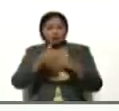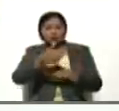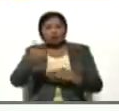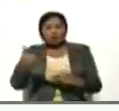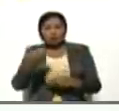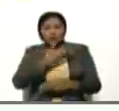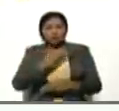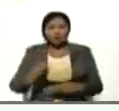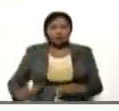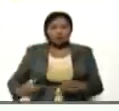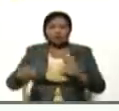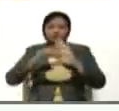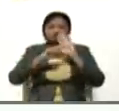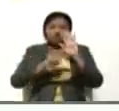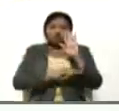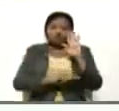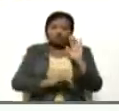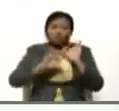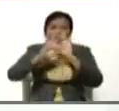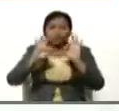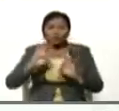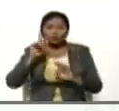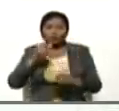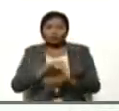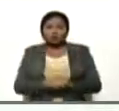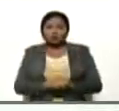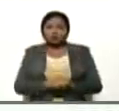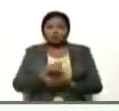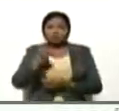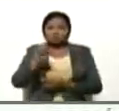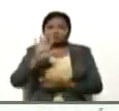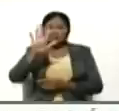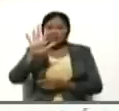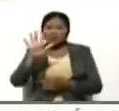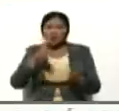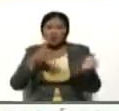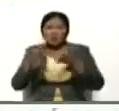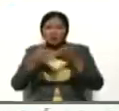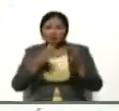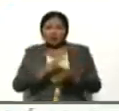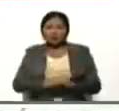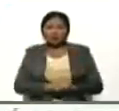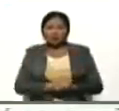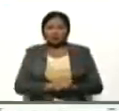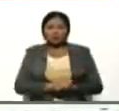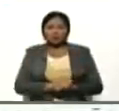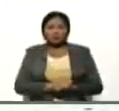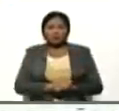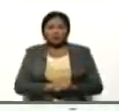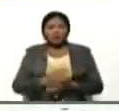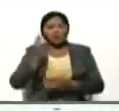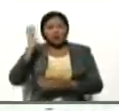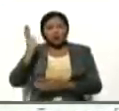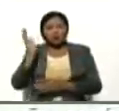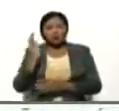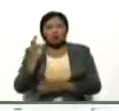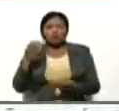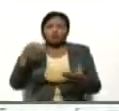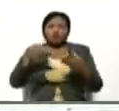de acuerdo a las instrucciones dadas por usted aquel 5 de marzo y recibidas del Congreso del Partido, ya